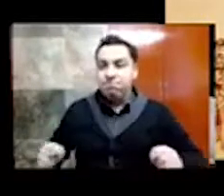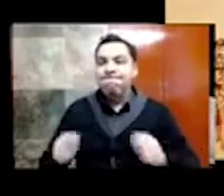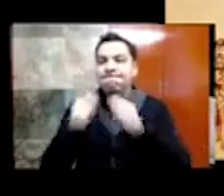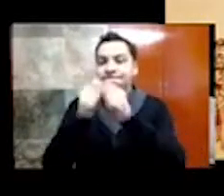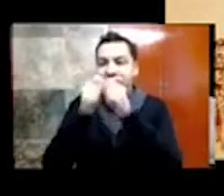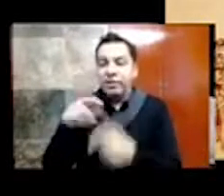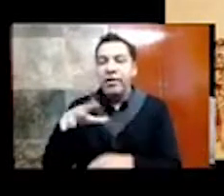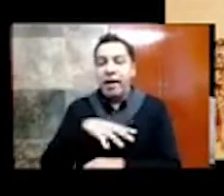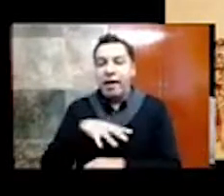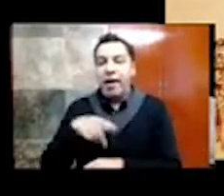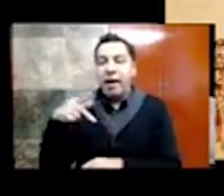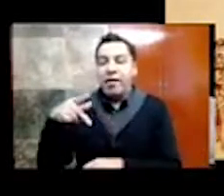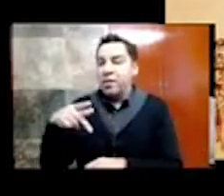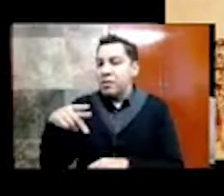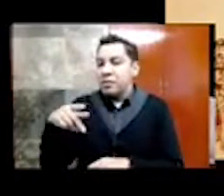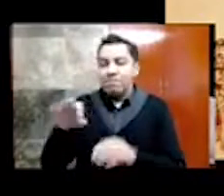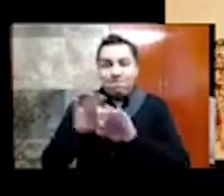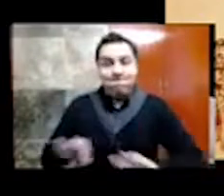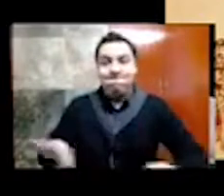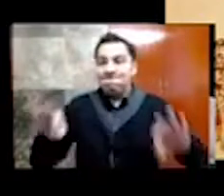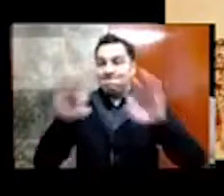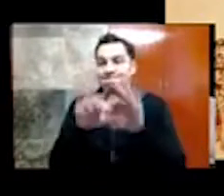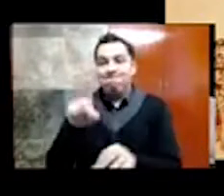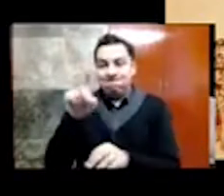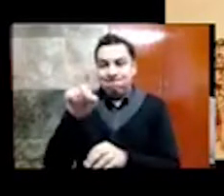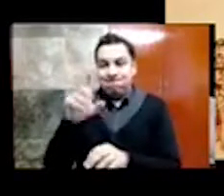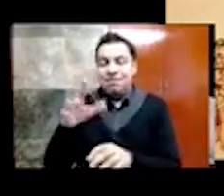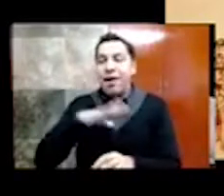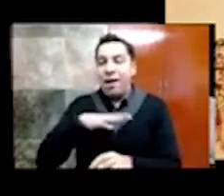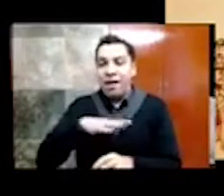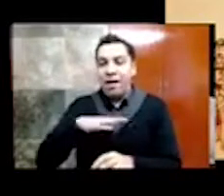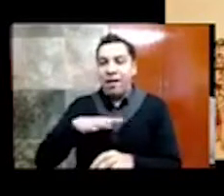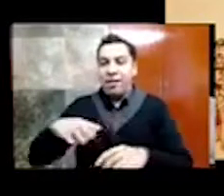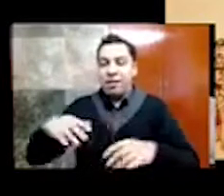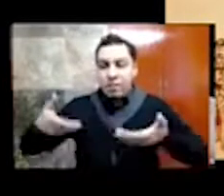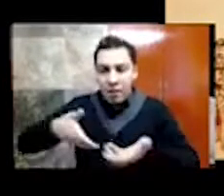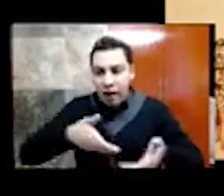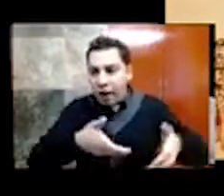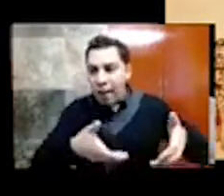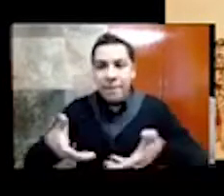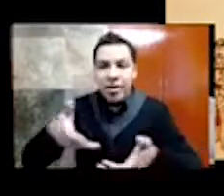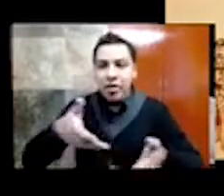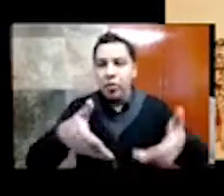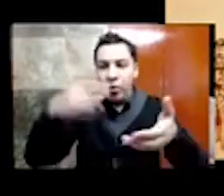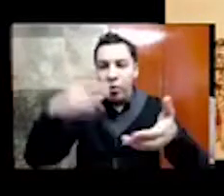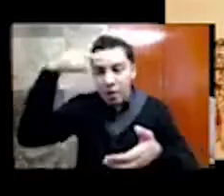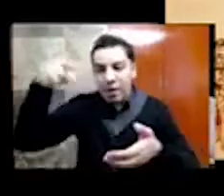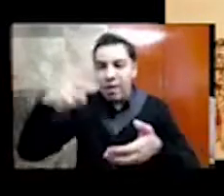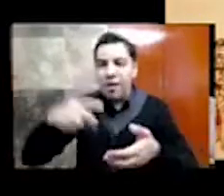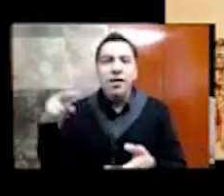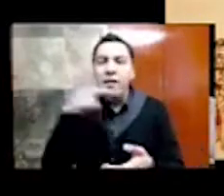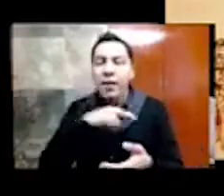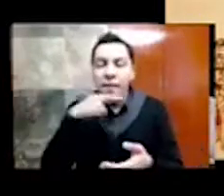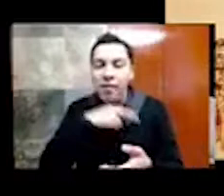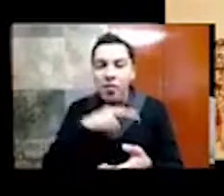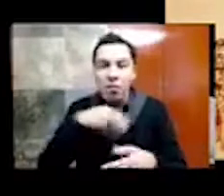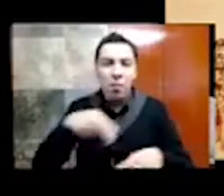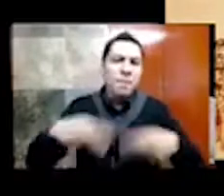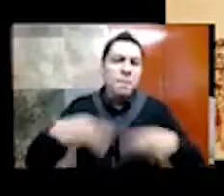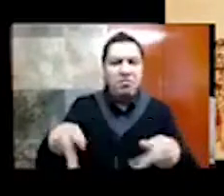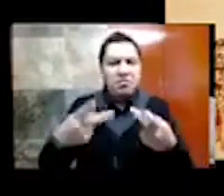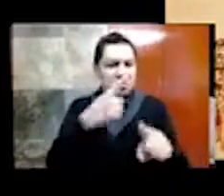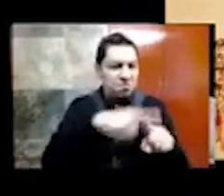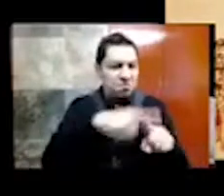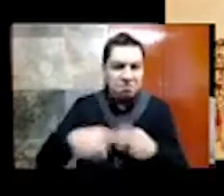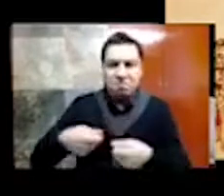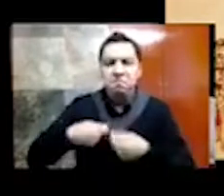problema con el toponímico, porque bueno, si es Aztlán, serían aztlanecas, pero bueno, vamos a referirnos al grupo de